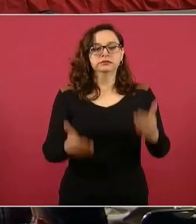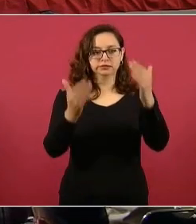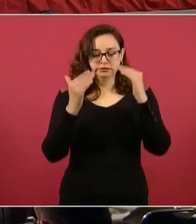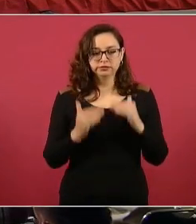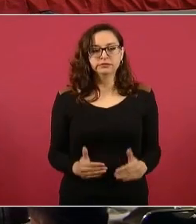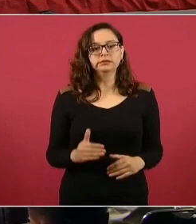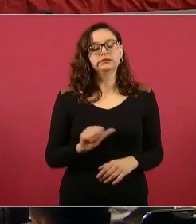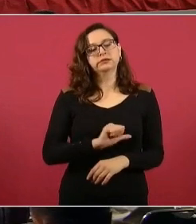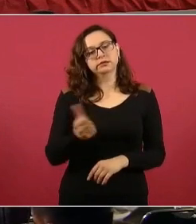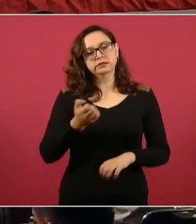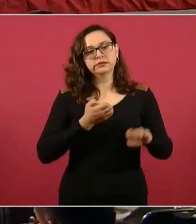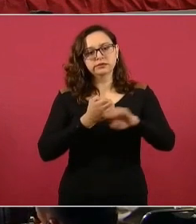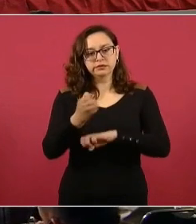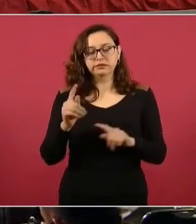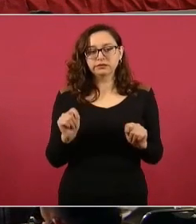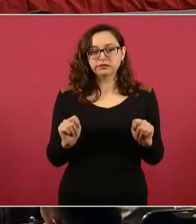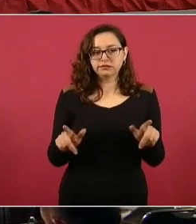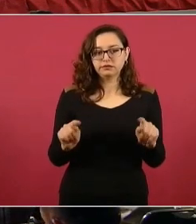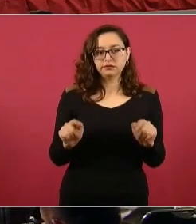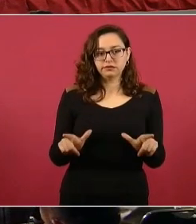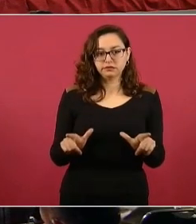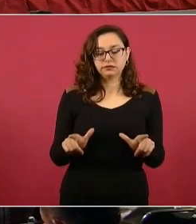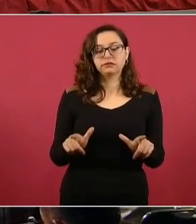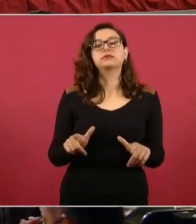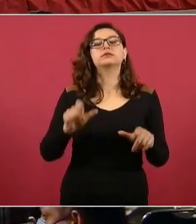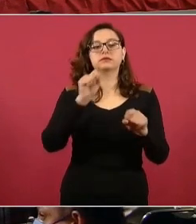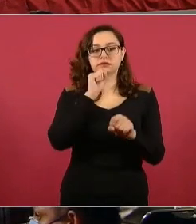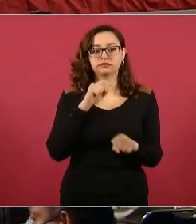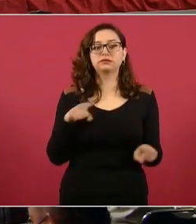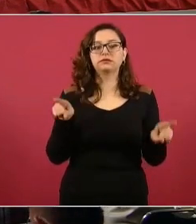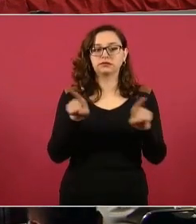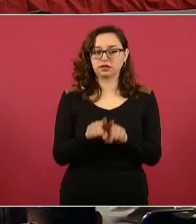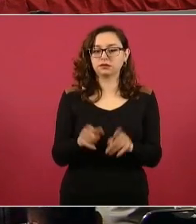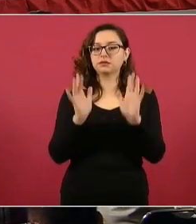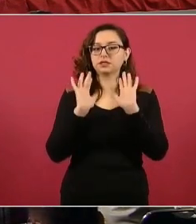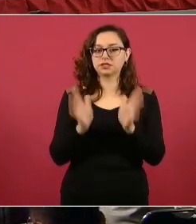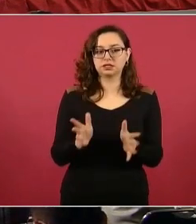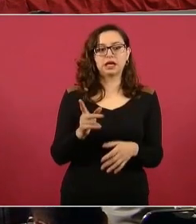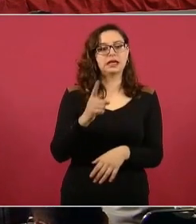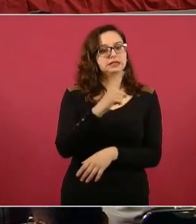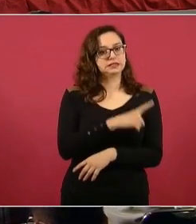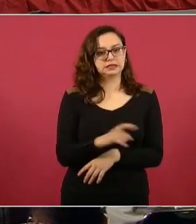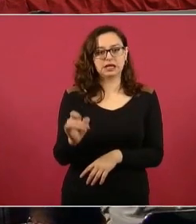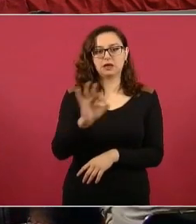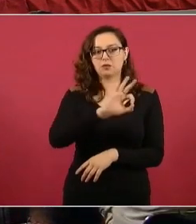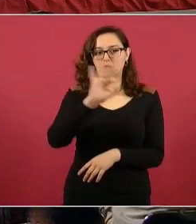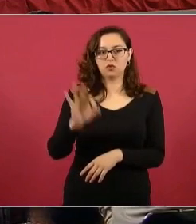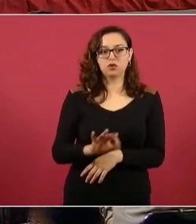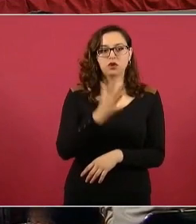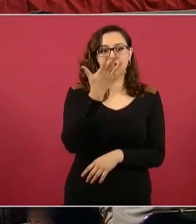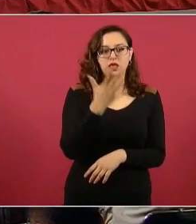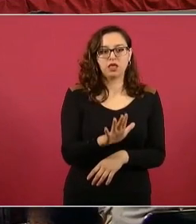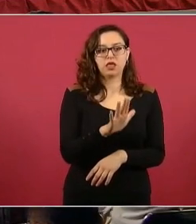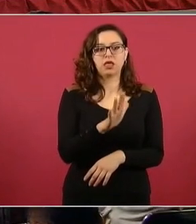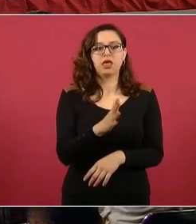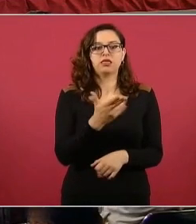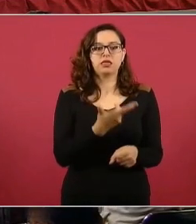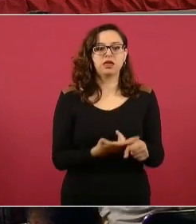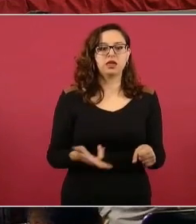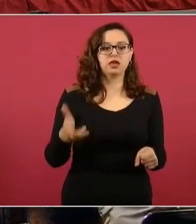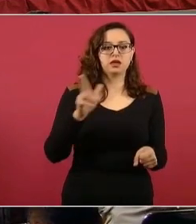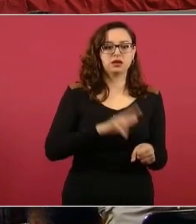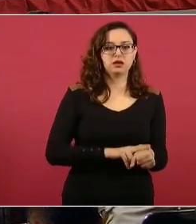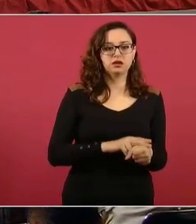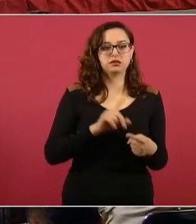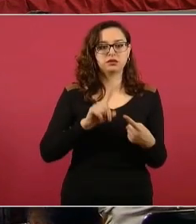a la siguiente por favor los avances generales también con presencia ya en el 100% de las unidades 10 hospitales una unidad de especialidad